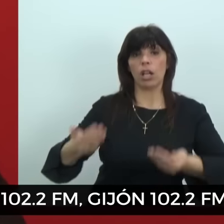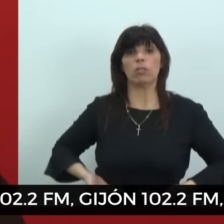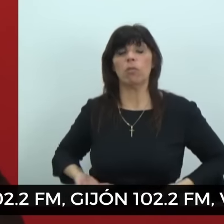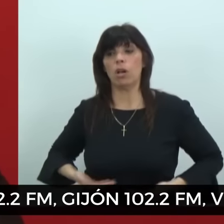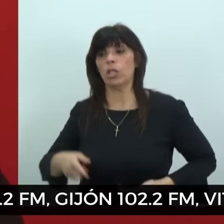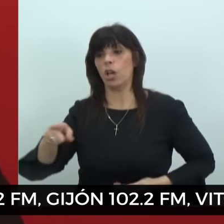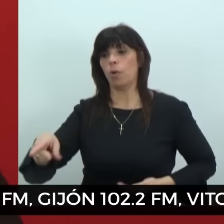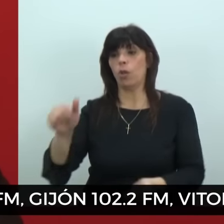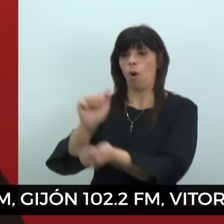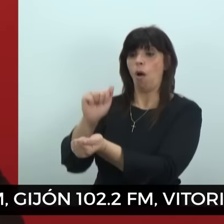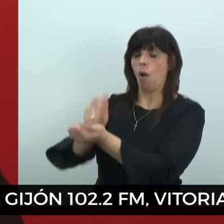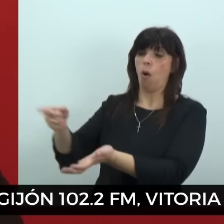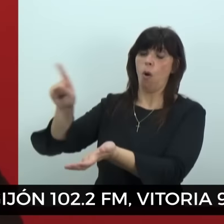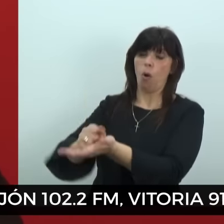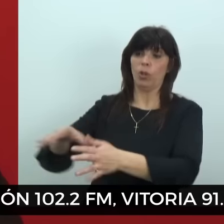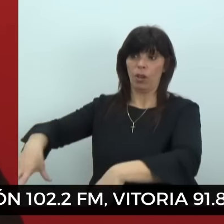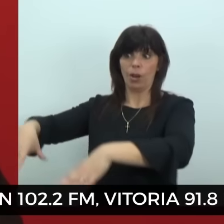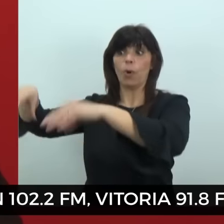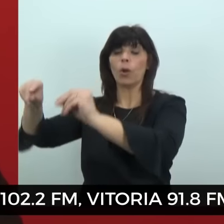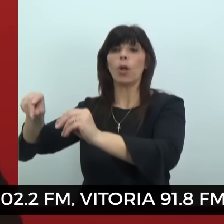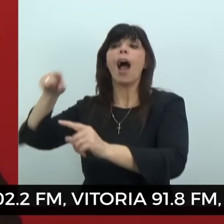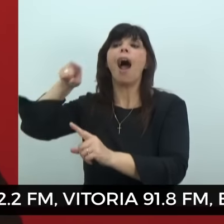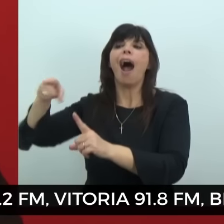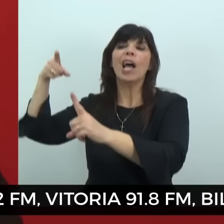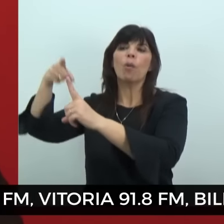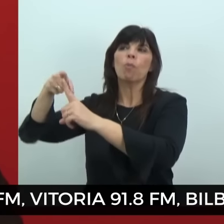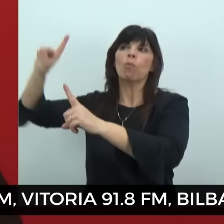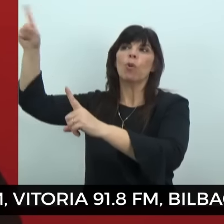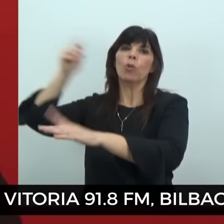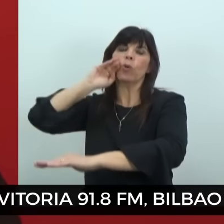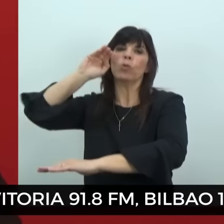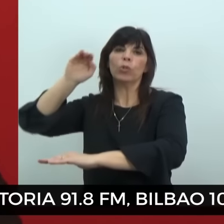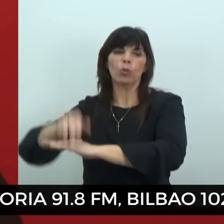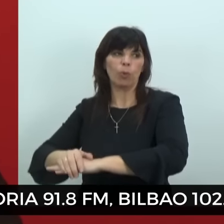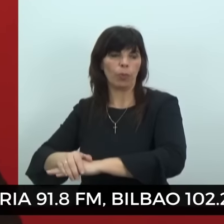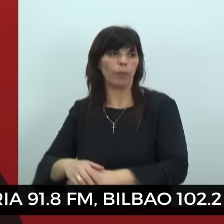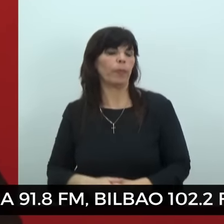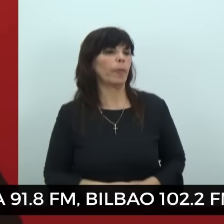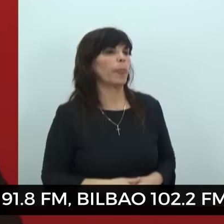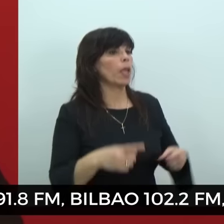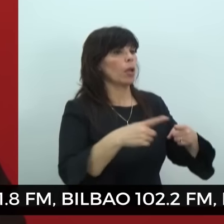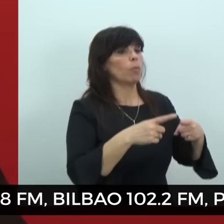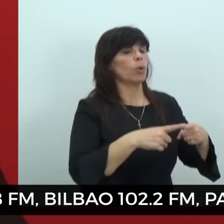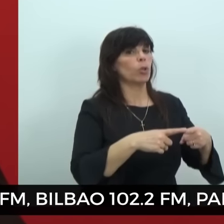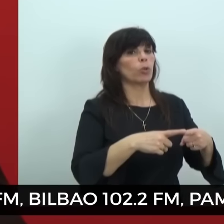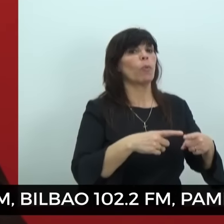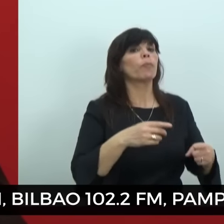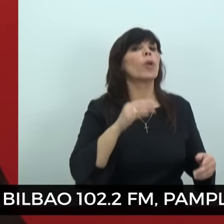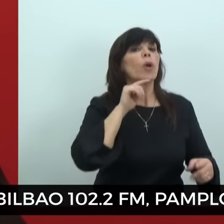propósito, profecía, promesa, visión, todo